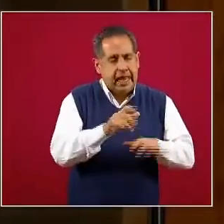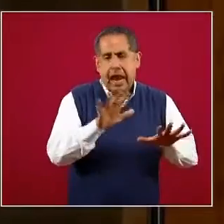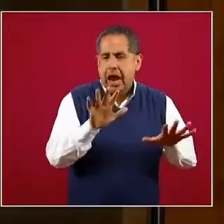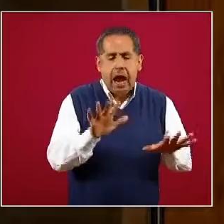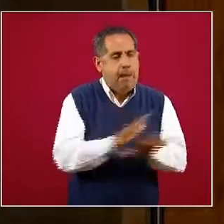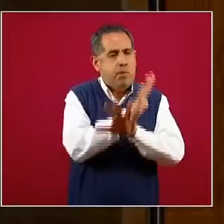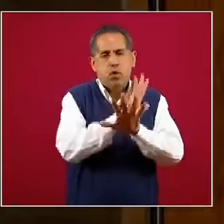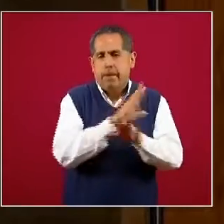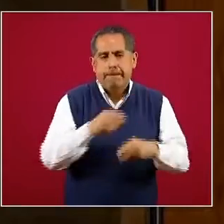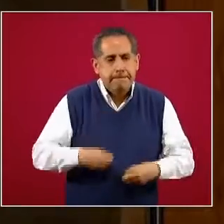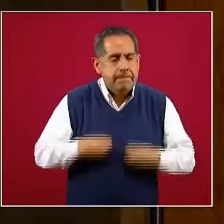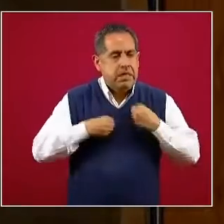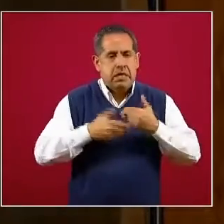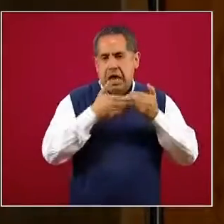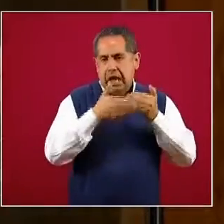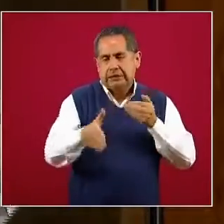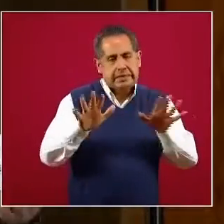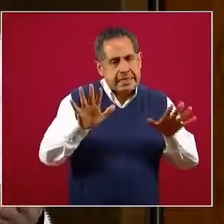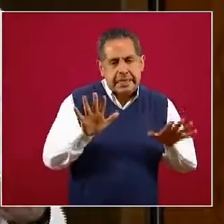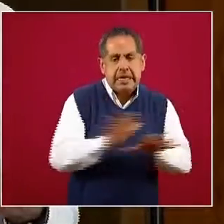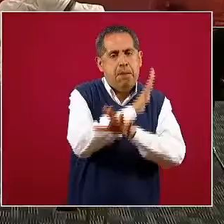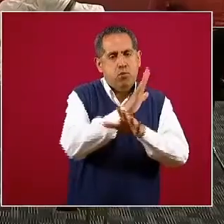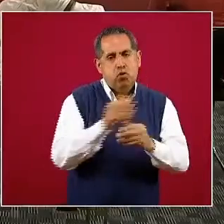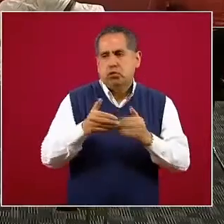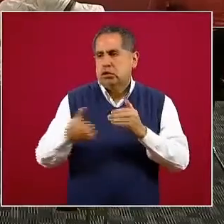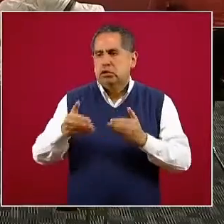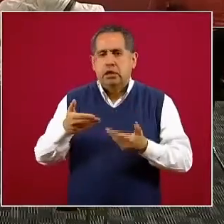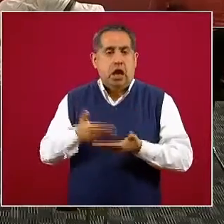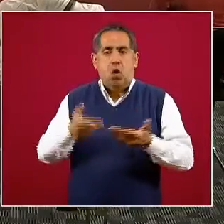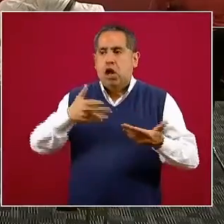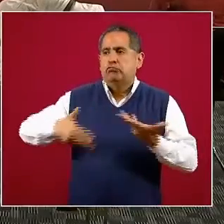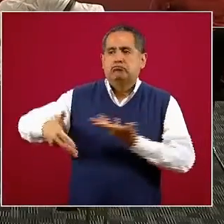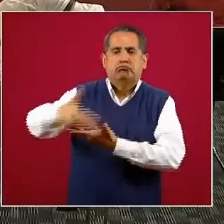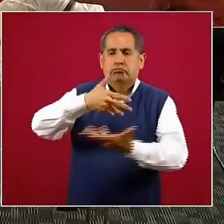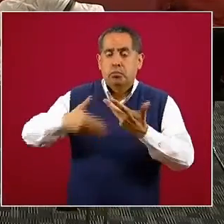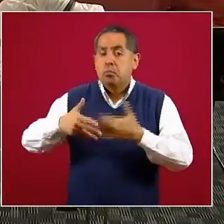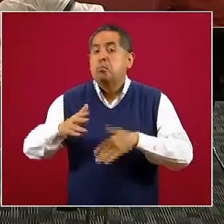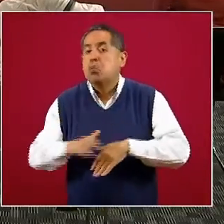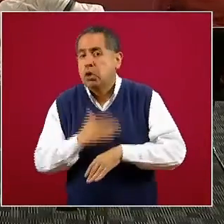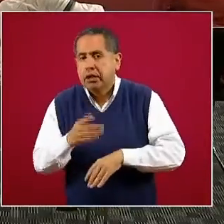salud para enfrentar la pandemia de COVID-19.